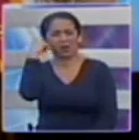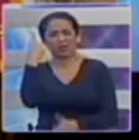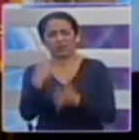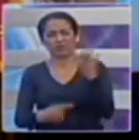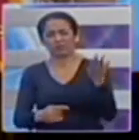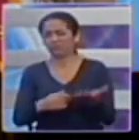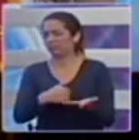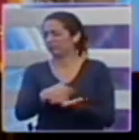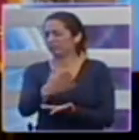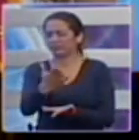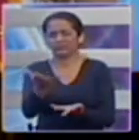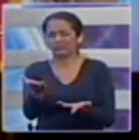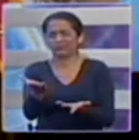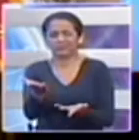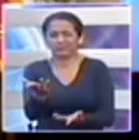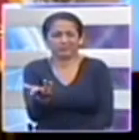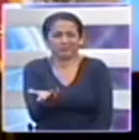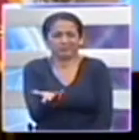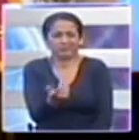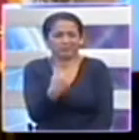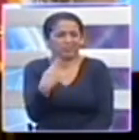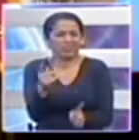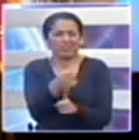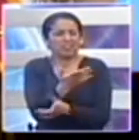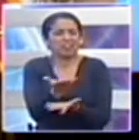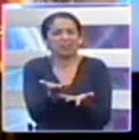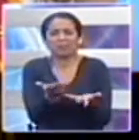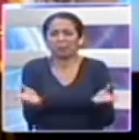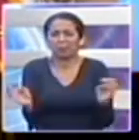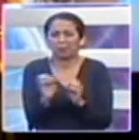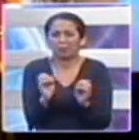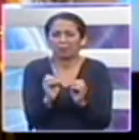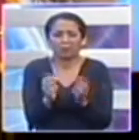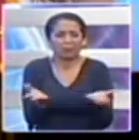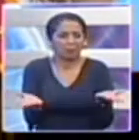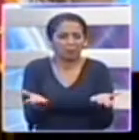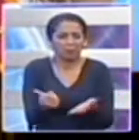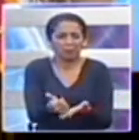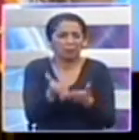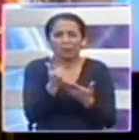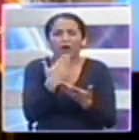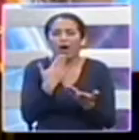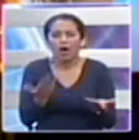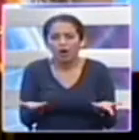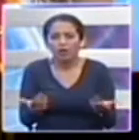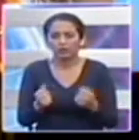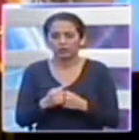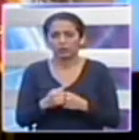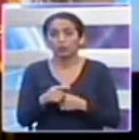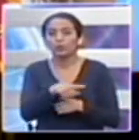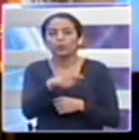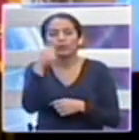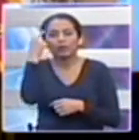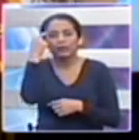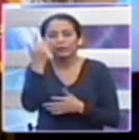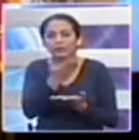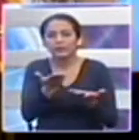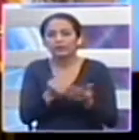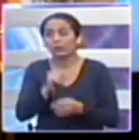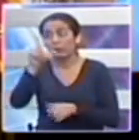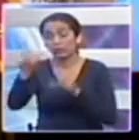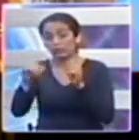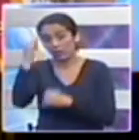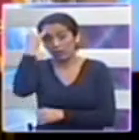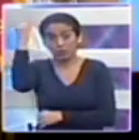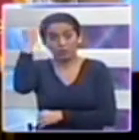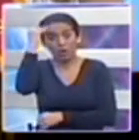no tienen en la práctica ningún, diríamos, objetivo,